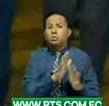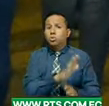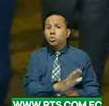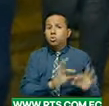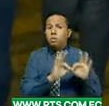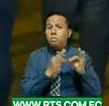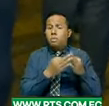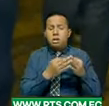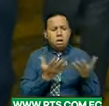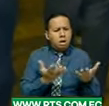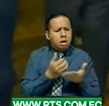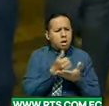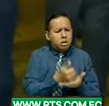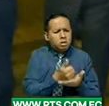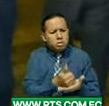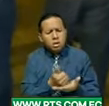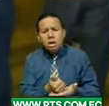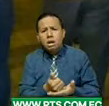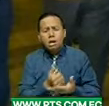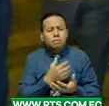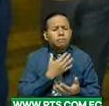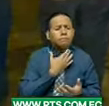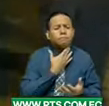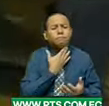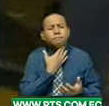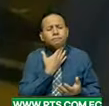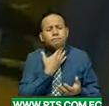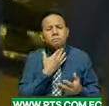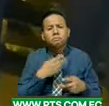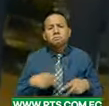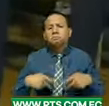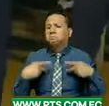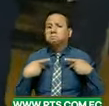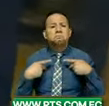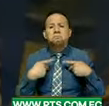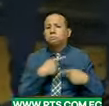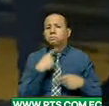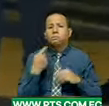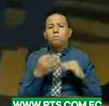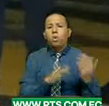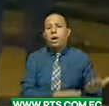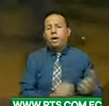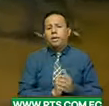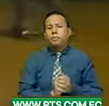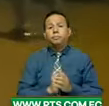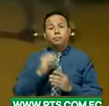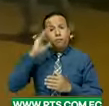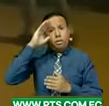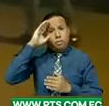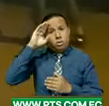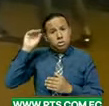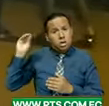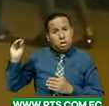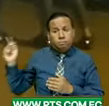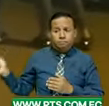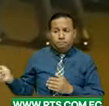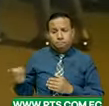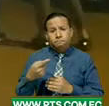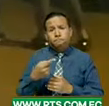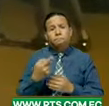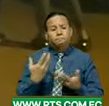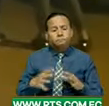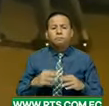de auxiliarlo, solo pudieron verificar que no tenía signos vitales. Ante ello, personal de criminalística y DINASET tomaron